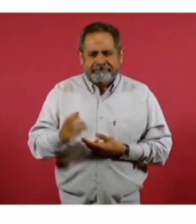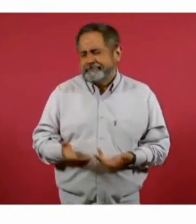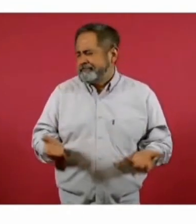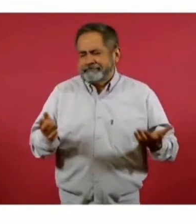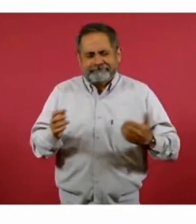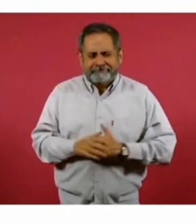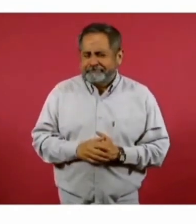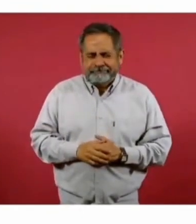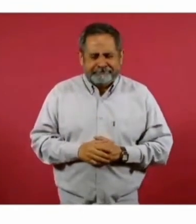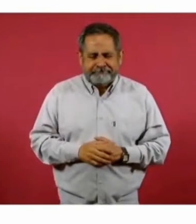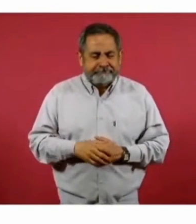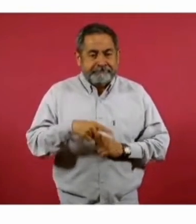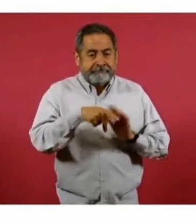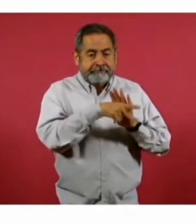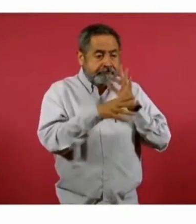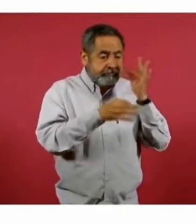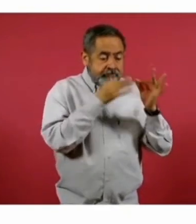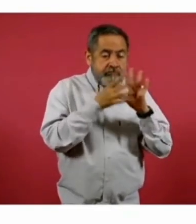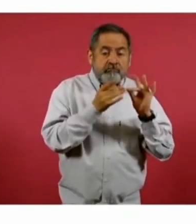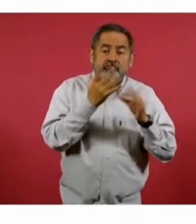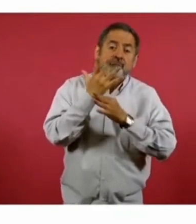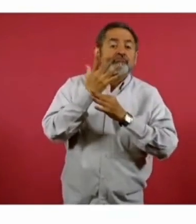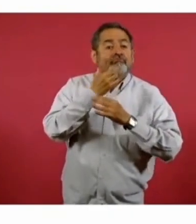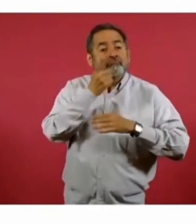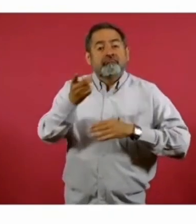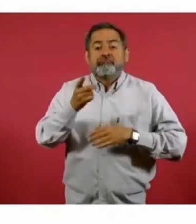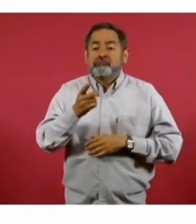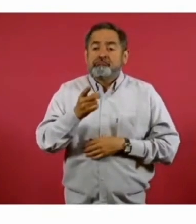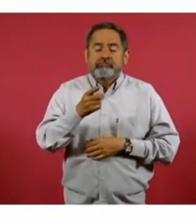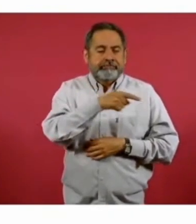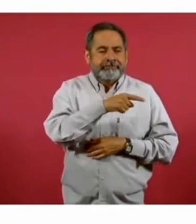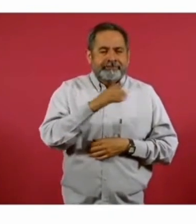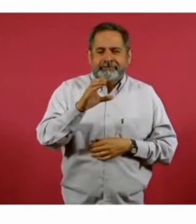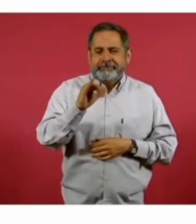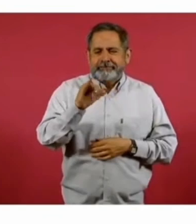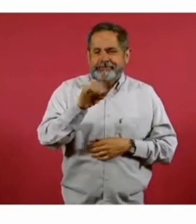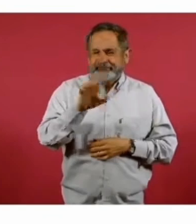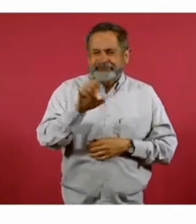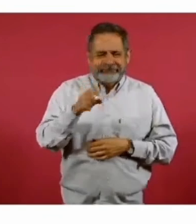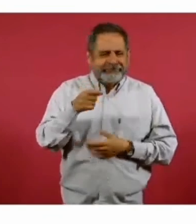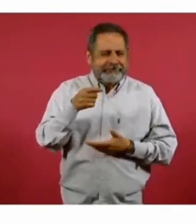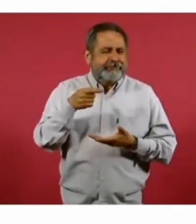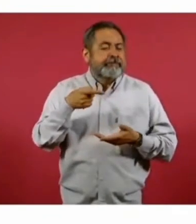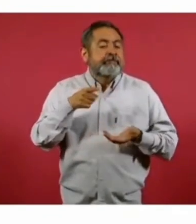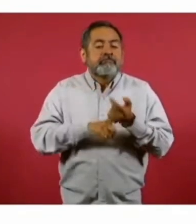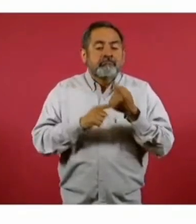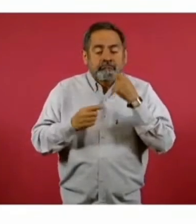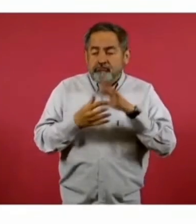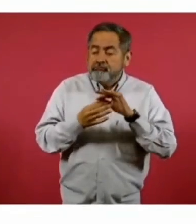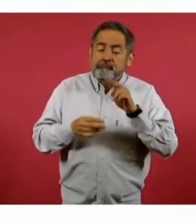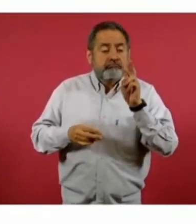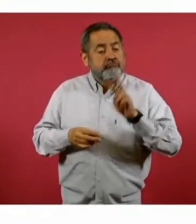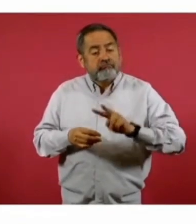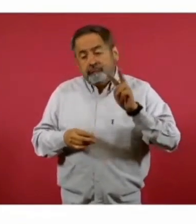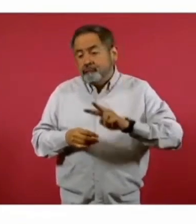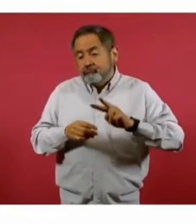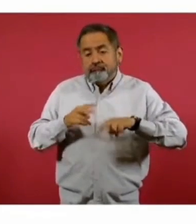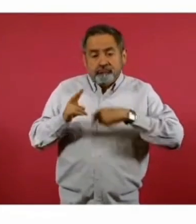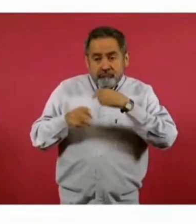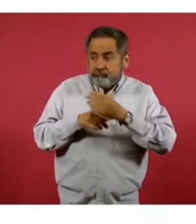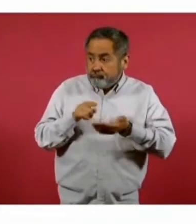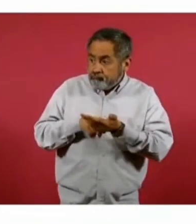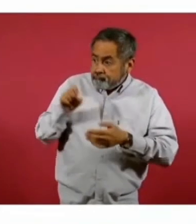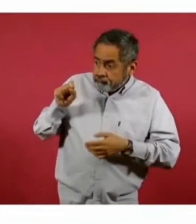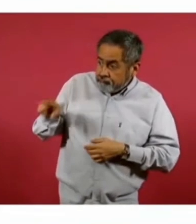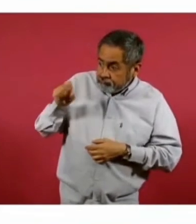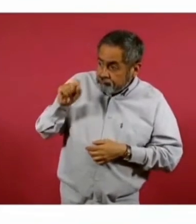un estudio, y ojo aquí, del Centro de Investigación Económica y Presupuestaria, el cual asegura que de continuar la